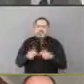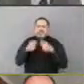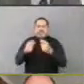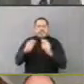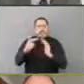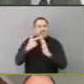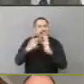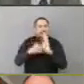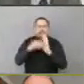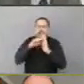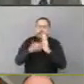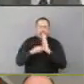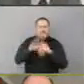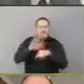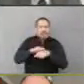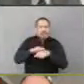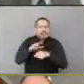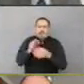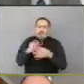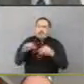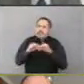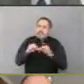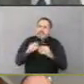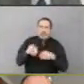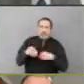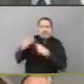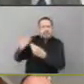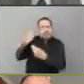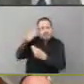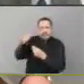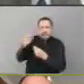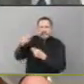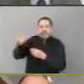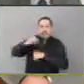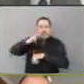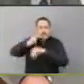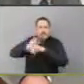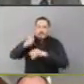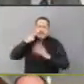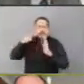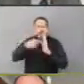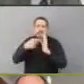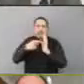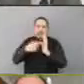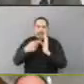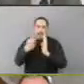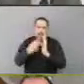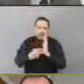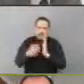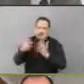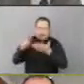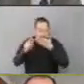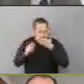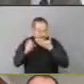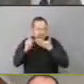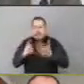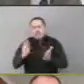parámetros o proporcionarle los parámetros a la autoridad que debe, en términos de la ley, imponer la